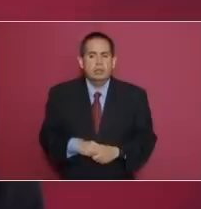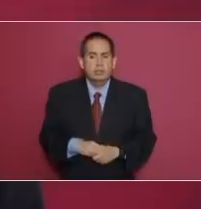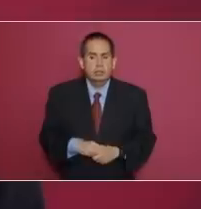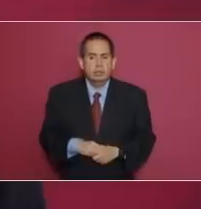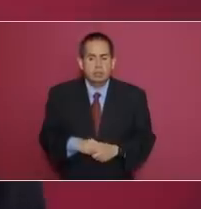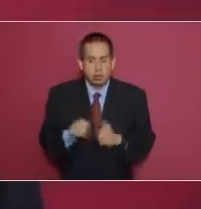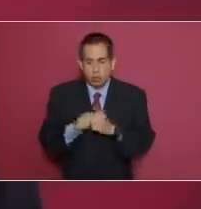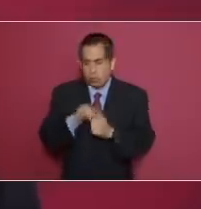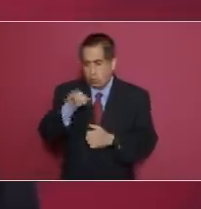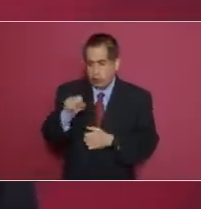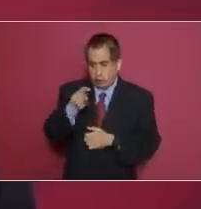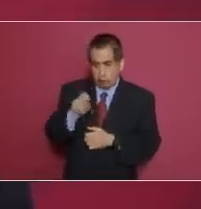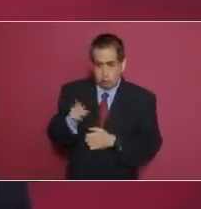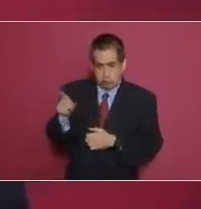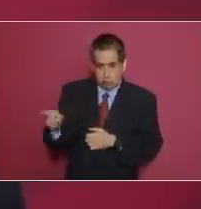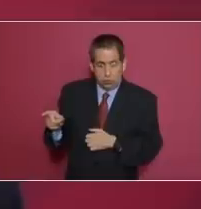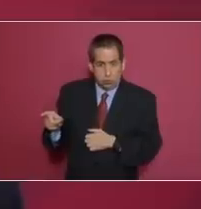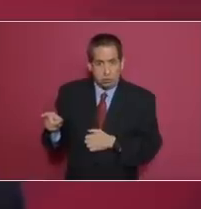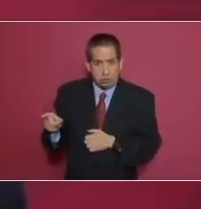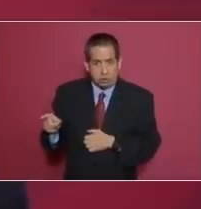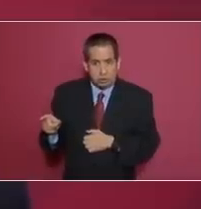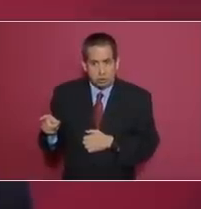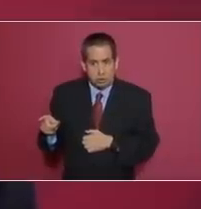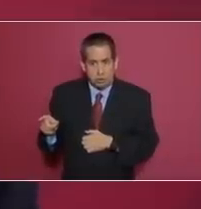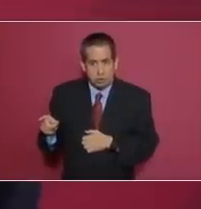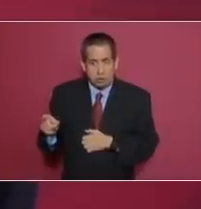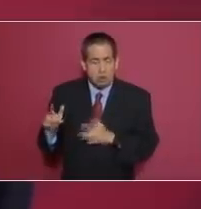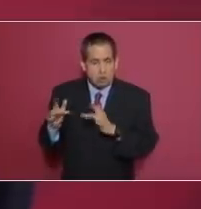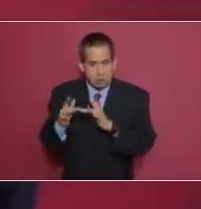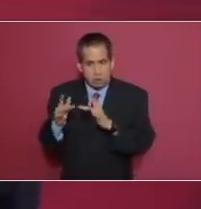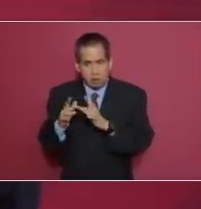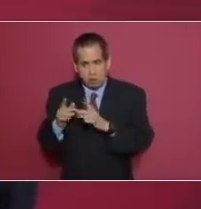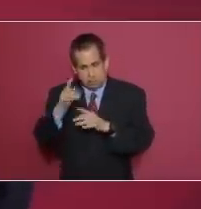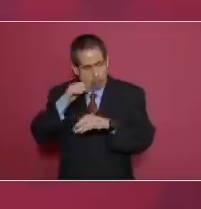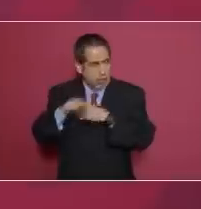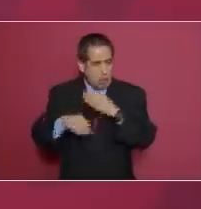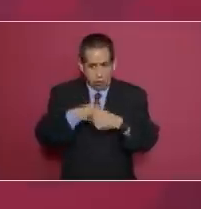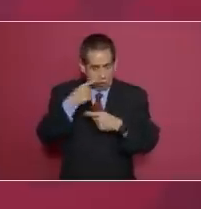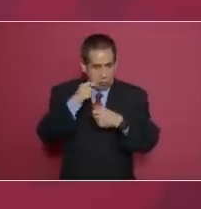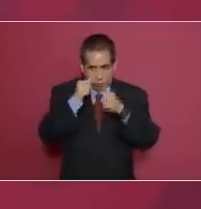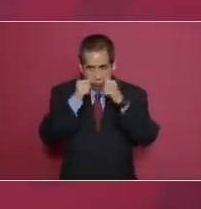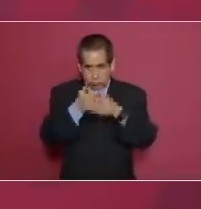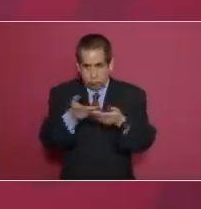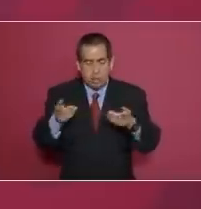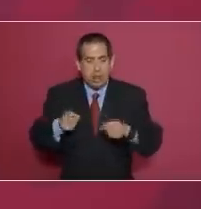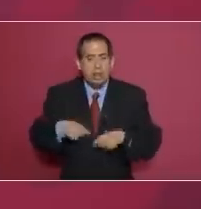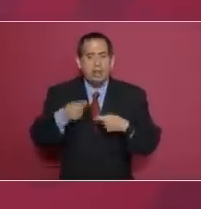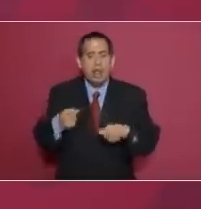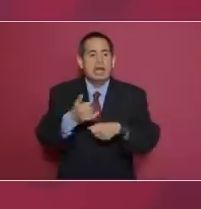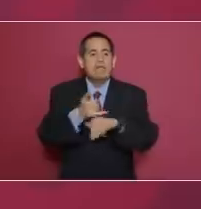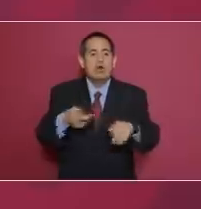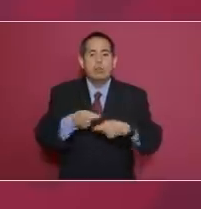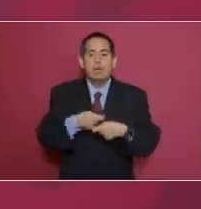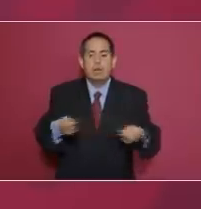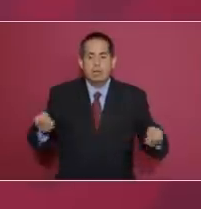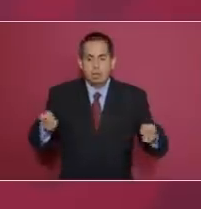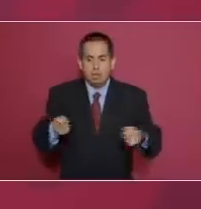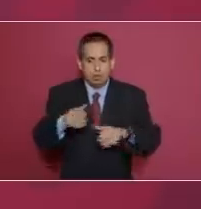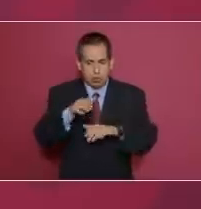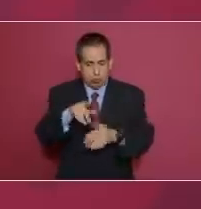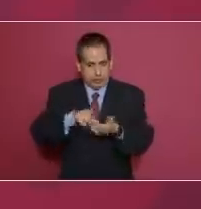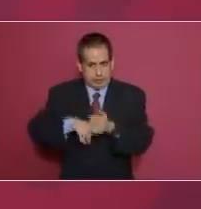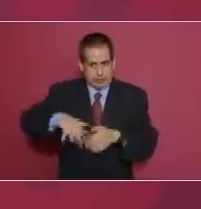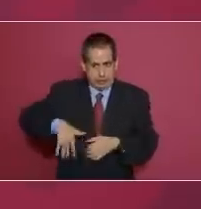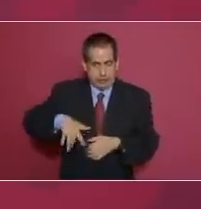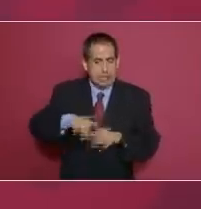Con Jesús, si se considera para todos, se les puede dar un informe sobre lo que